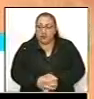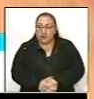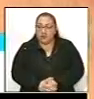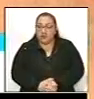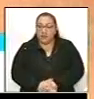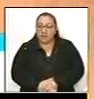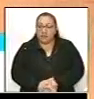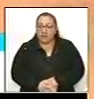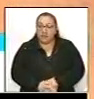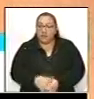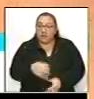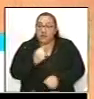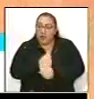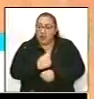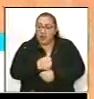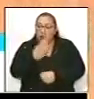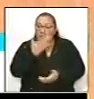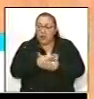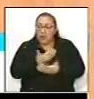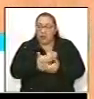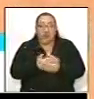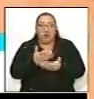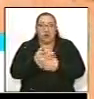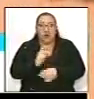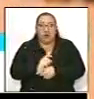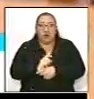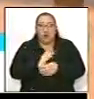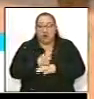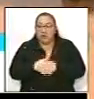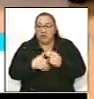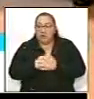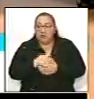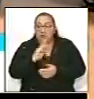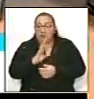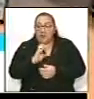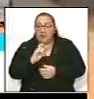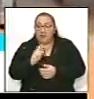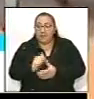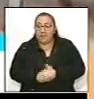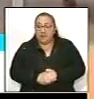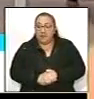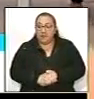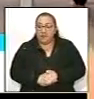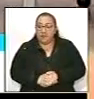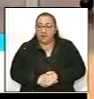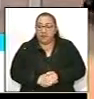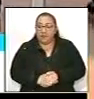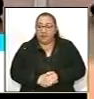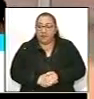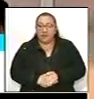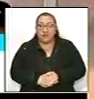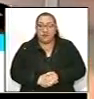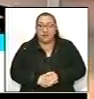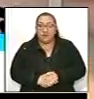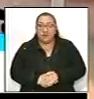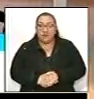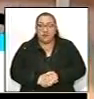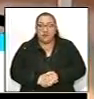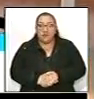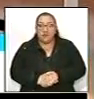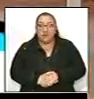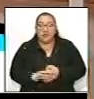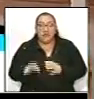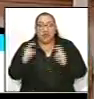Trabajar una propuesta de educación a través de las becas, que genera encuentros culturales